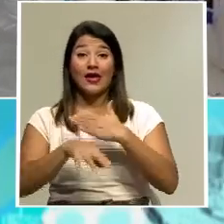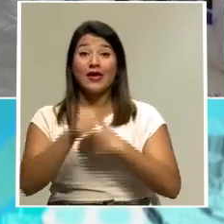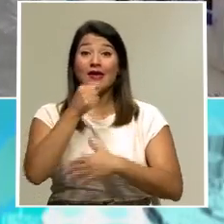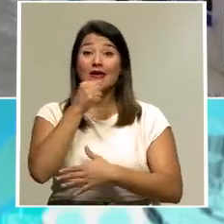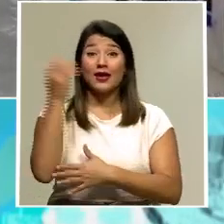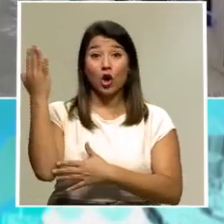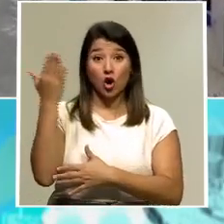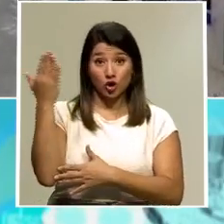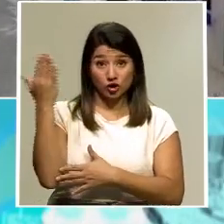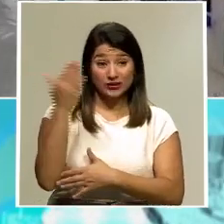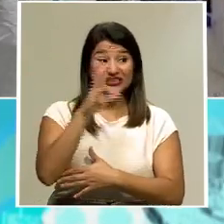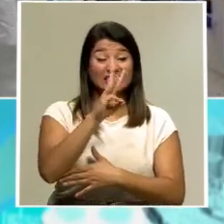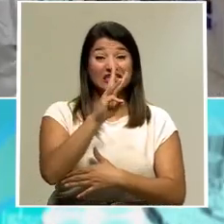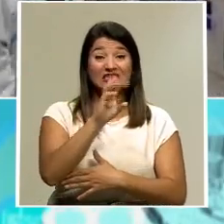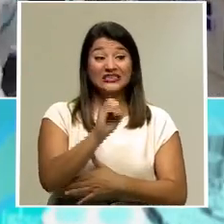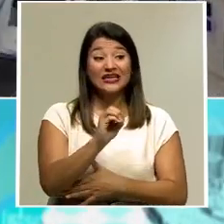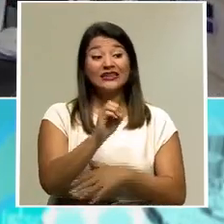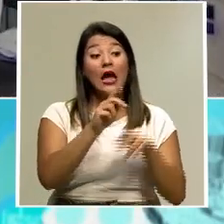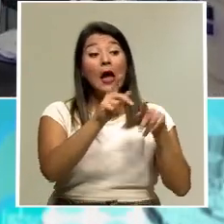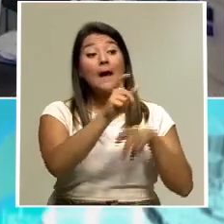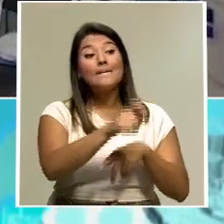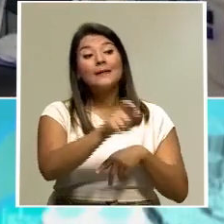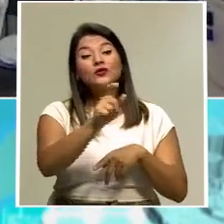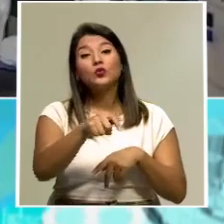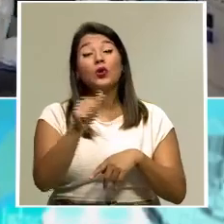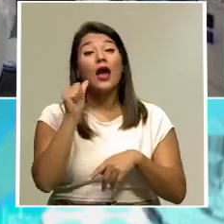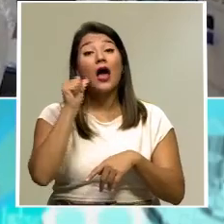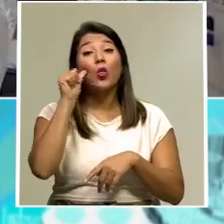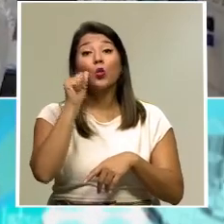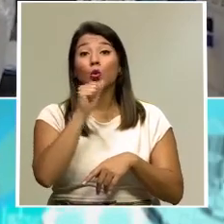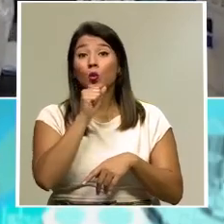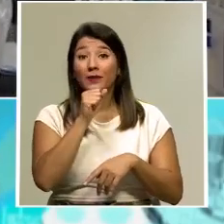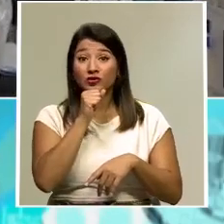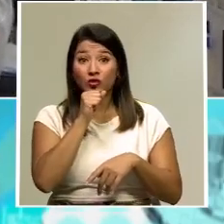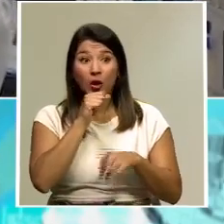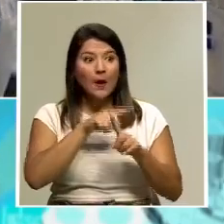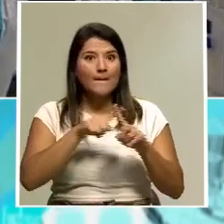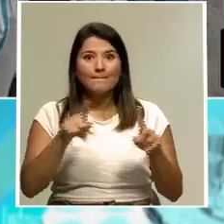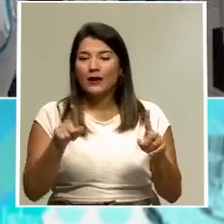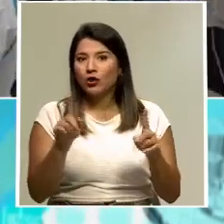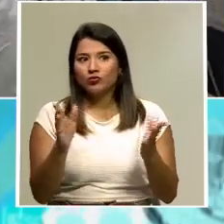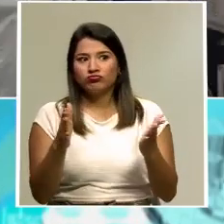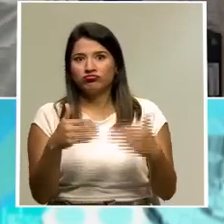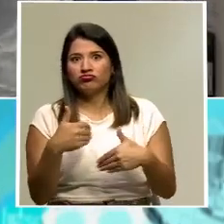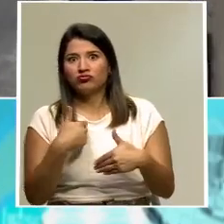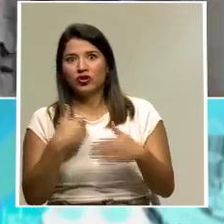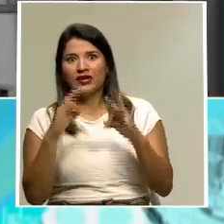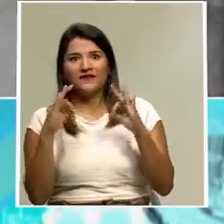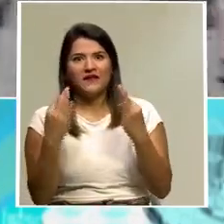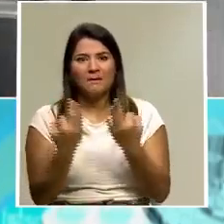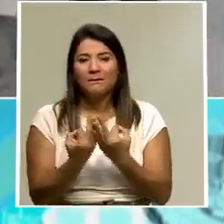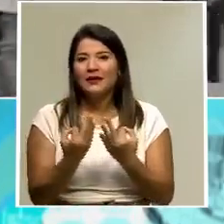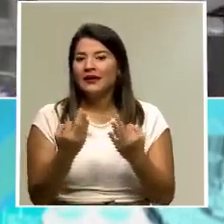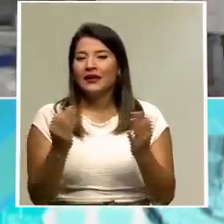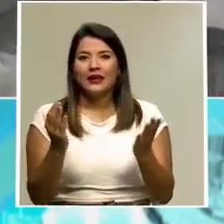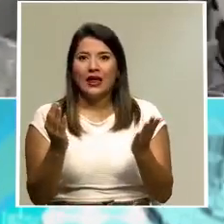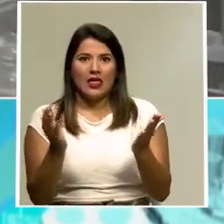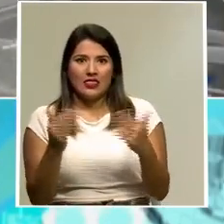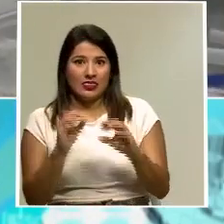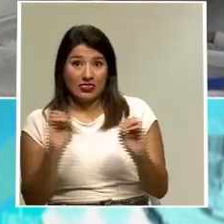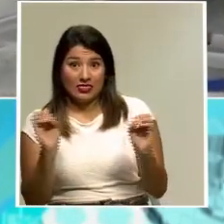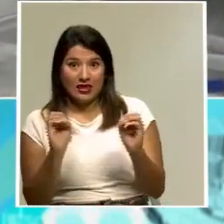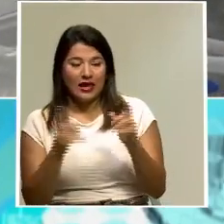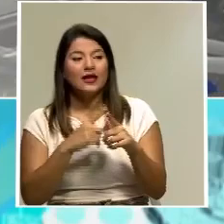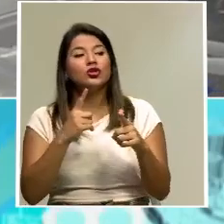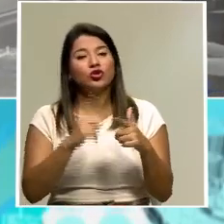son personas adultas mayores y serán trasladadas a un albergue que está preparando la Comisión Nacional de